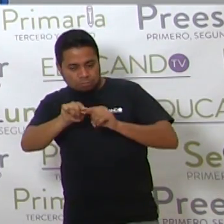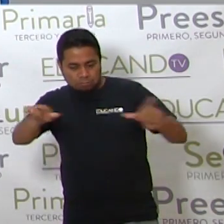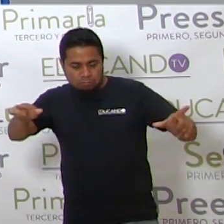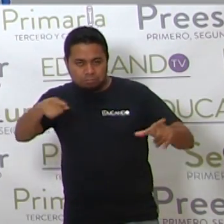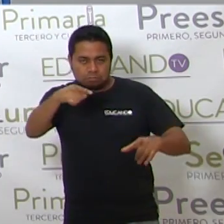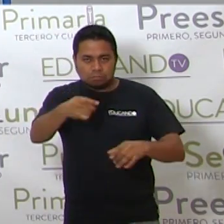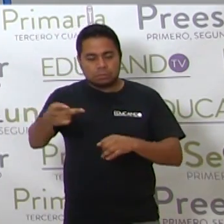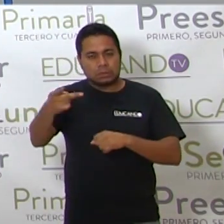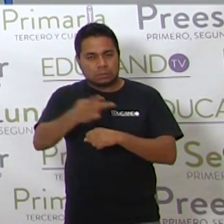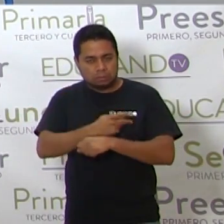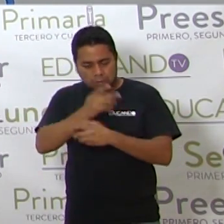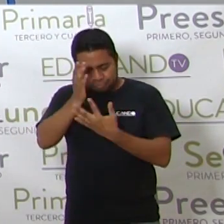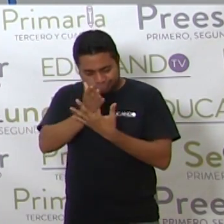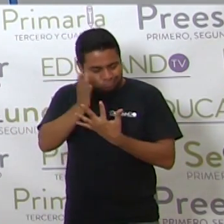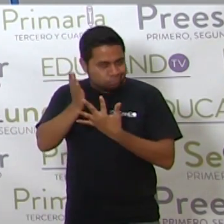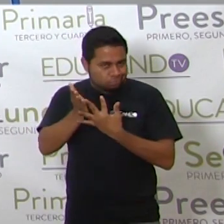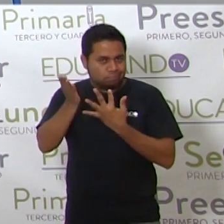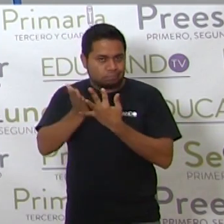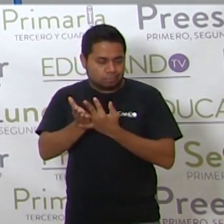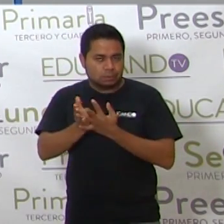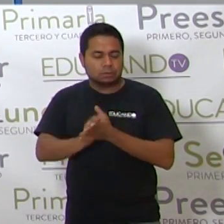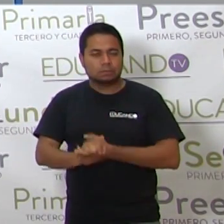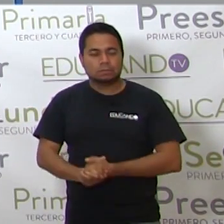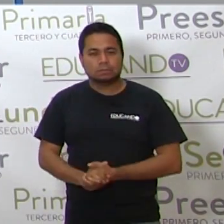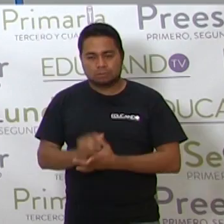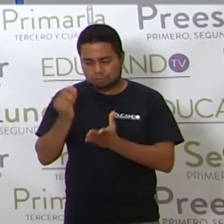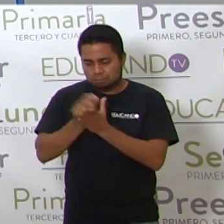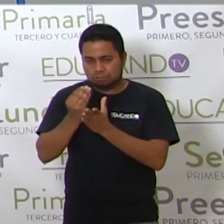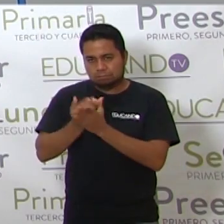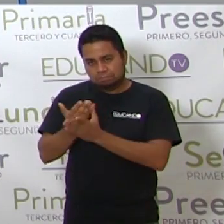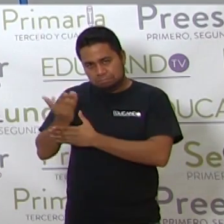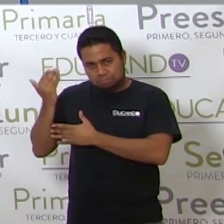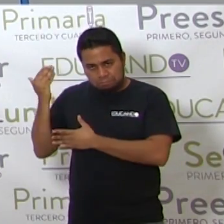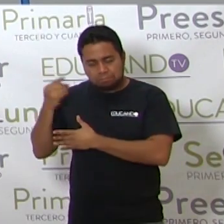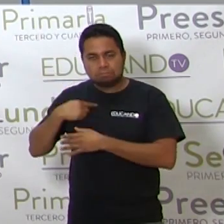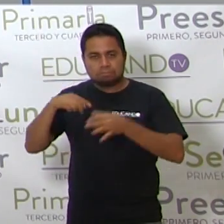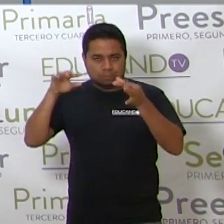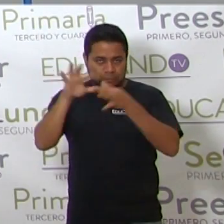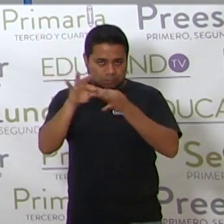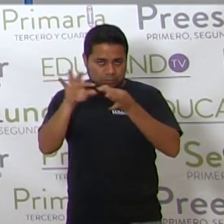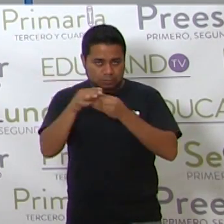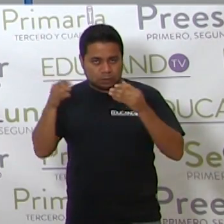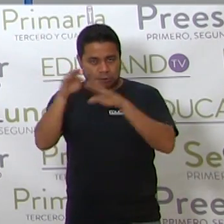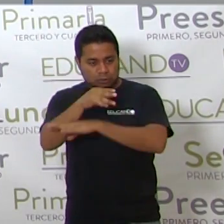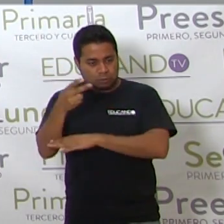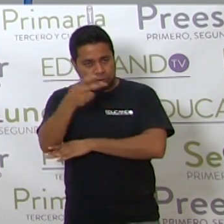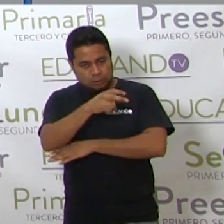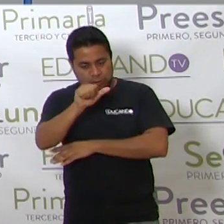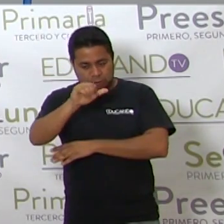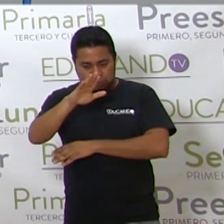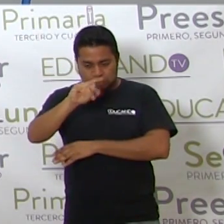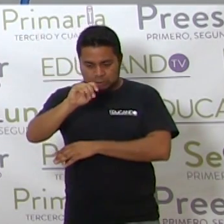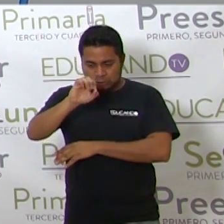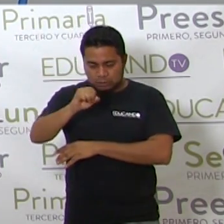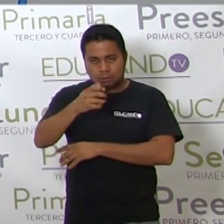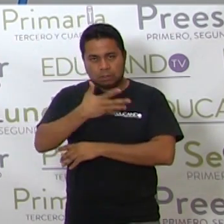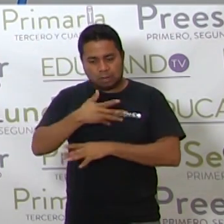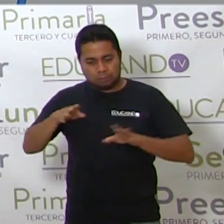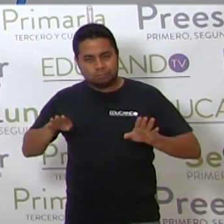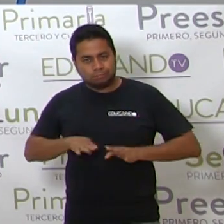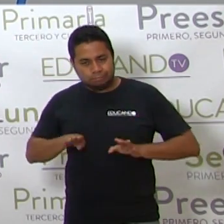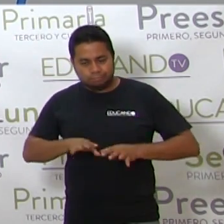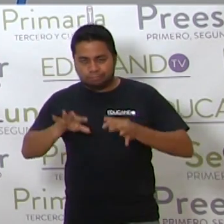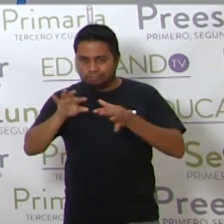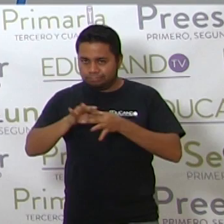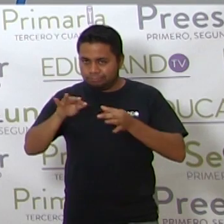se van a desarrollar en la sesión anterior hablamos sobre este acto que tenemos acá esta descripción de esta